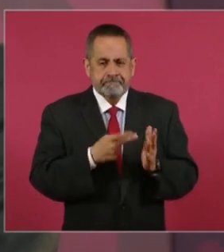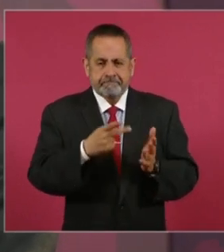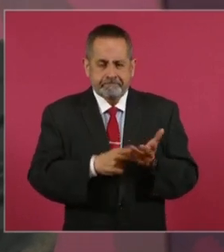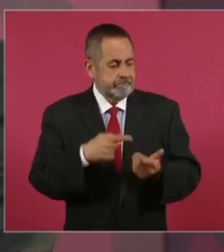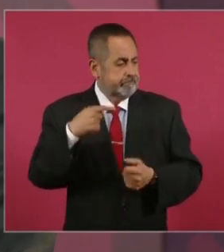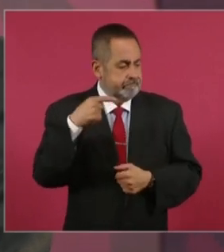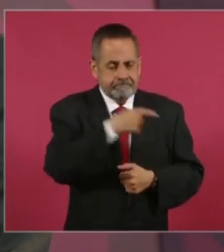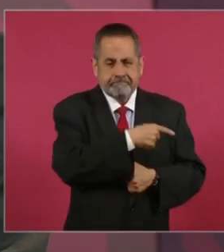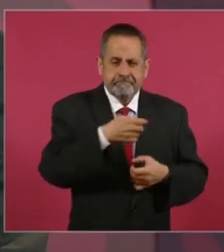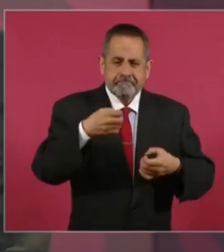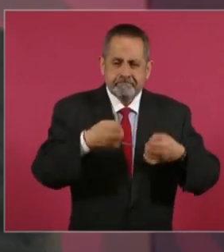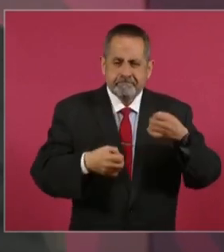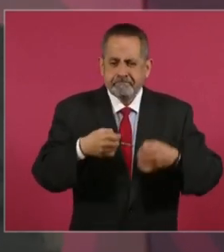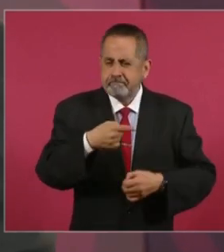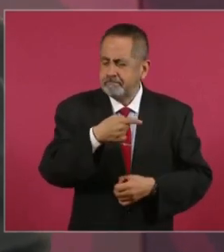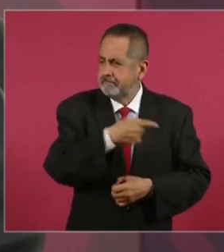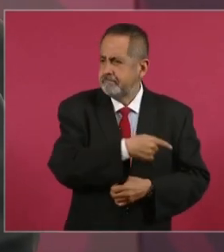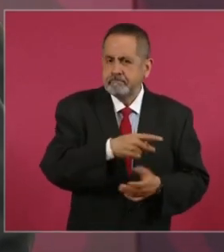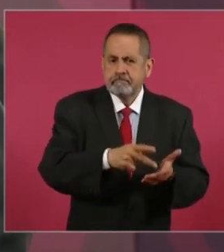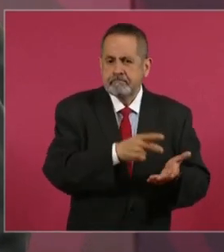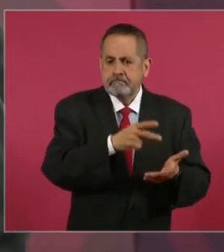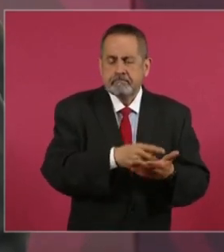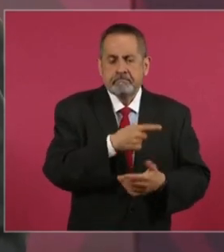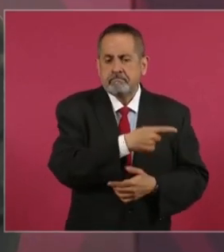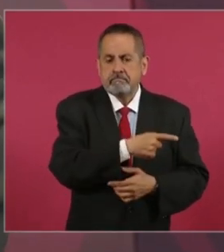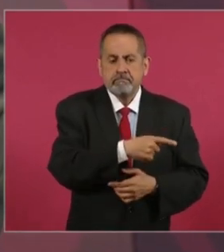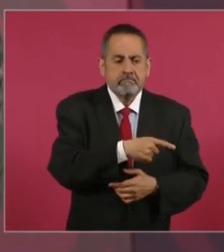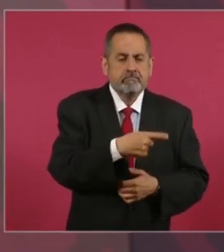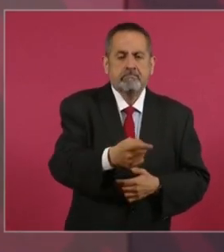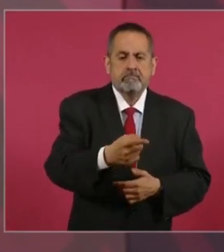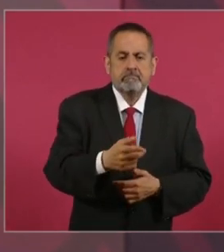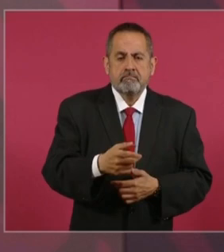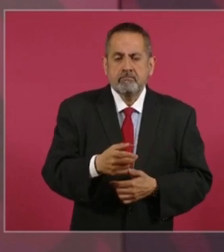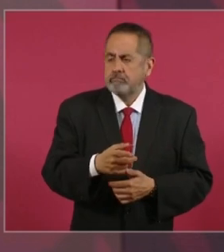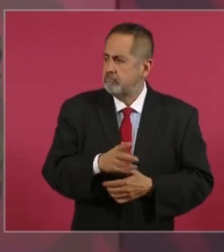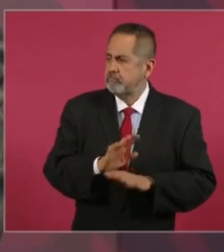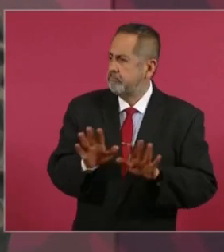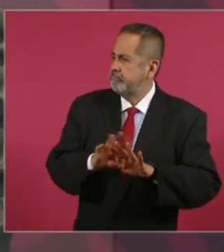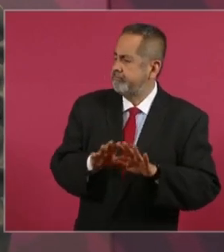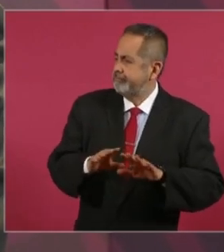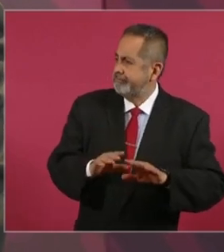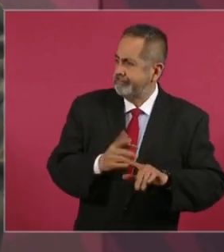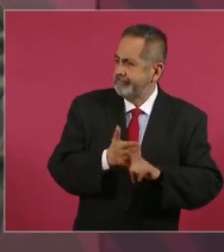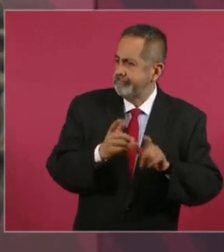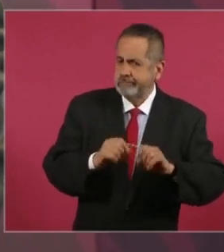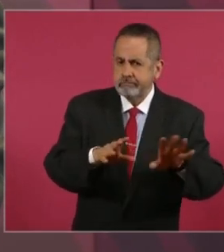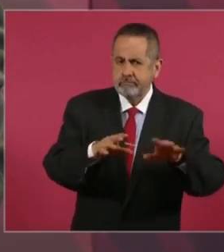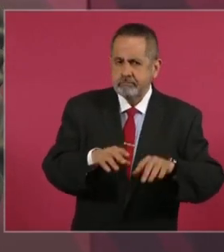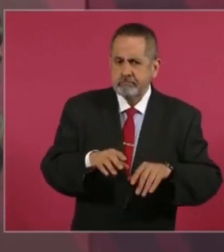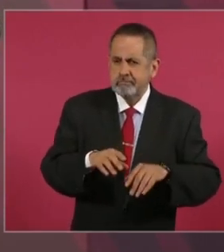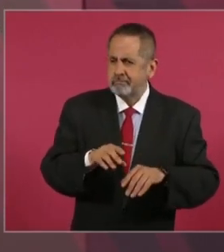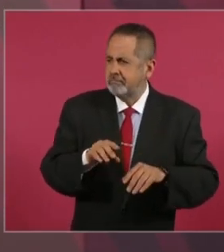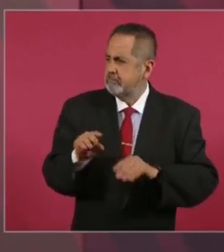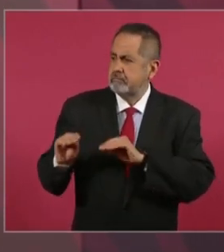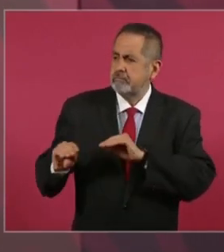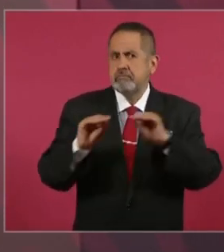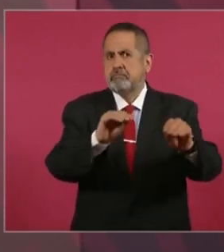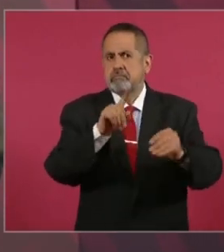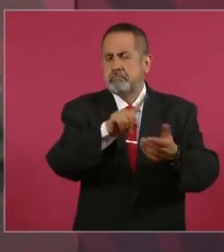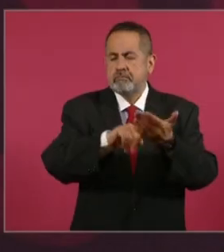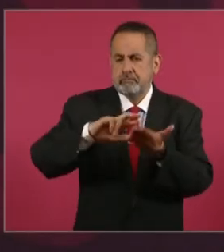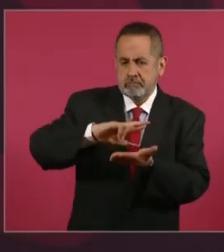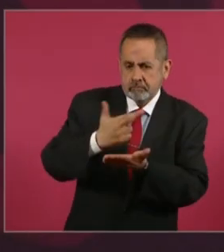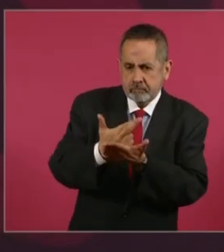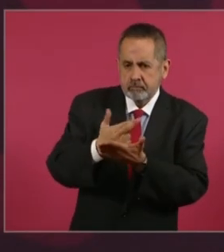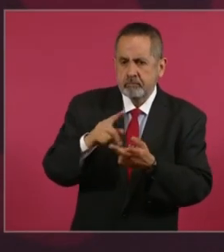querían que se le llevara, no sé si a Reynosa o a